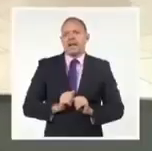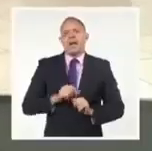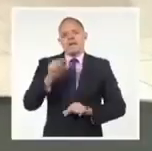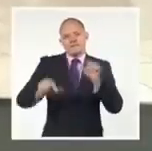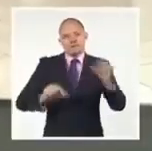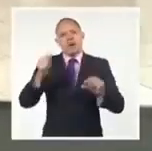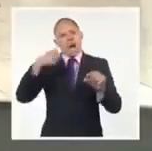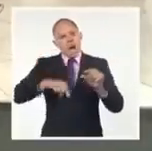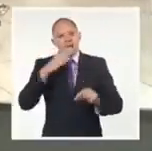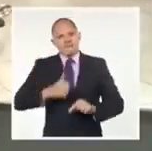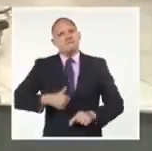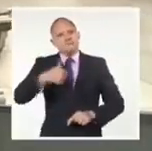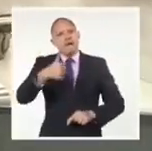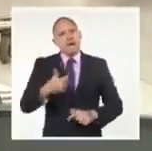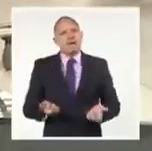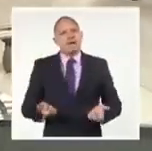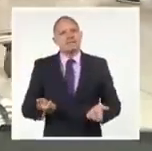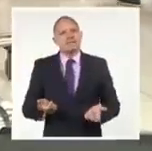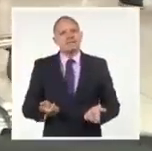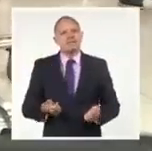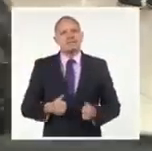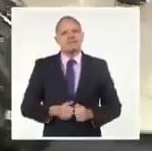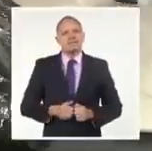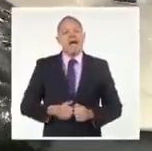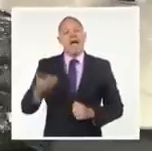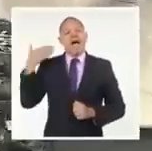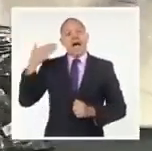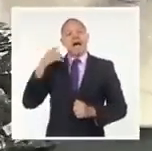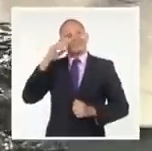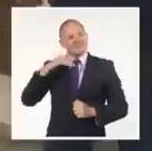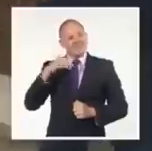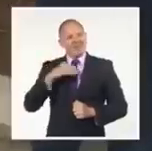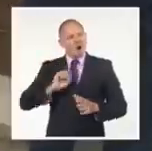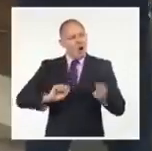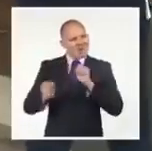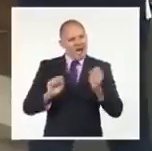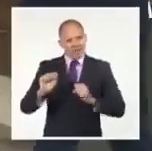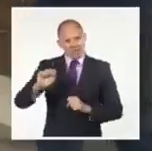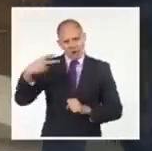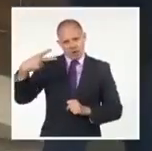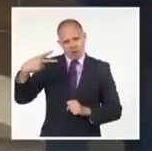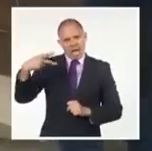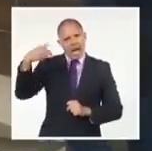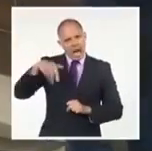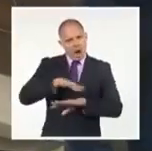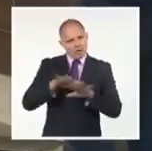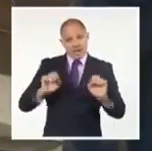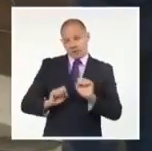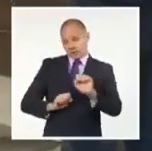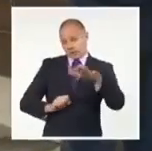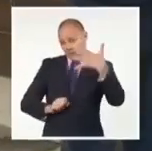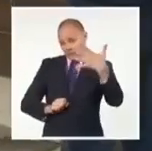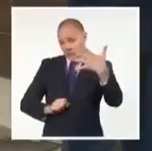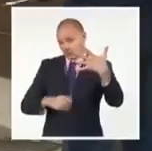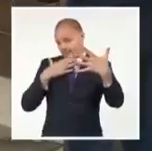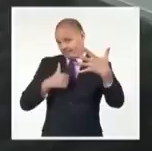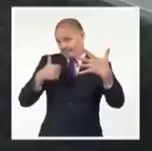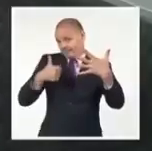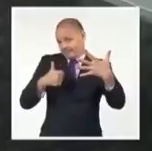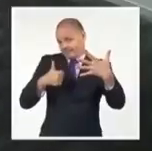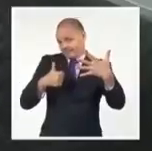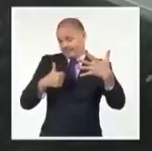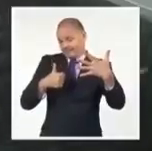ven, existe una facilitación para la importación de estos artículos, ya que se pueden importar cinco celulares pago,